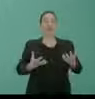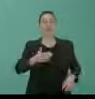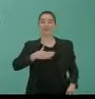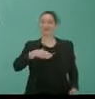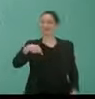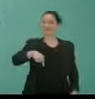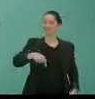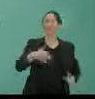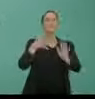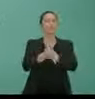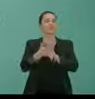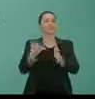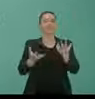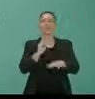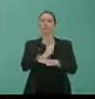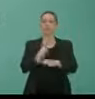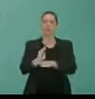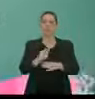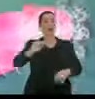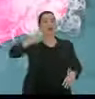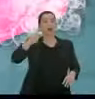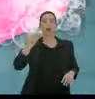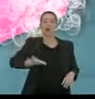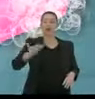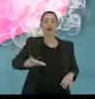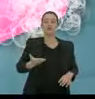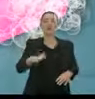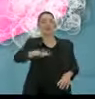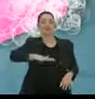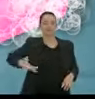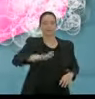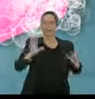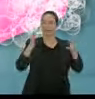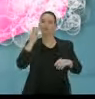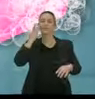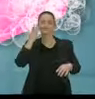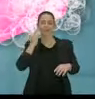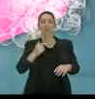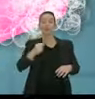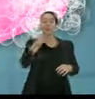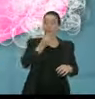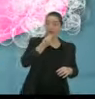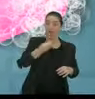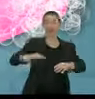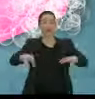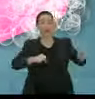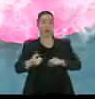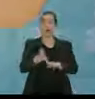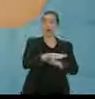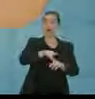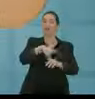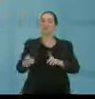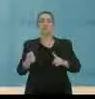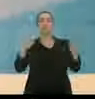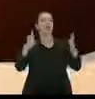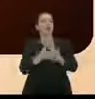Desde Mi Cocina os voy a contar cómo cocinar con prudencia. Lo primero, importantísimo, es cuidar nuestra higiene y nuestro